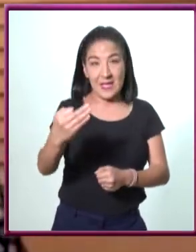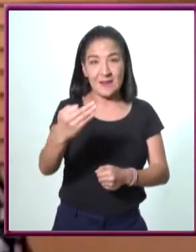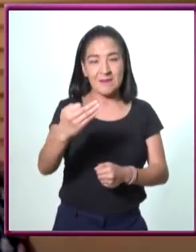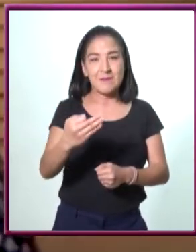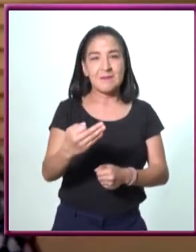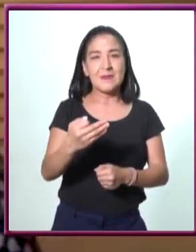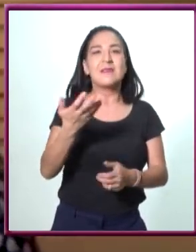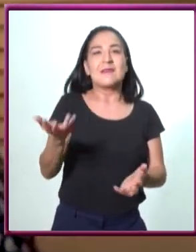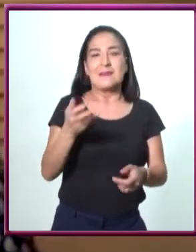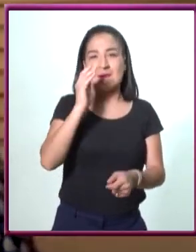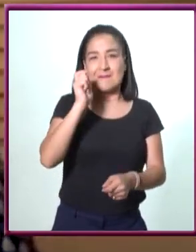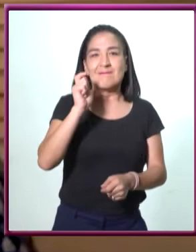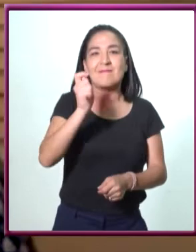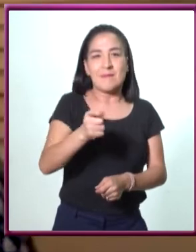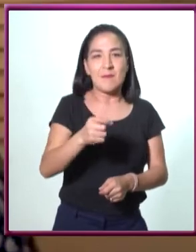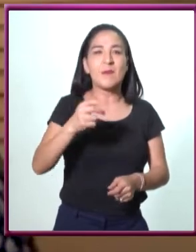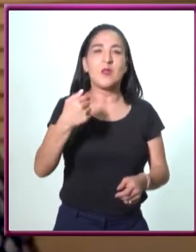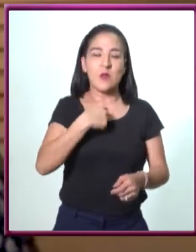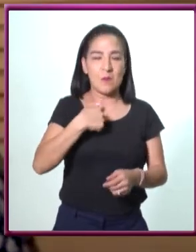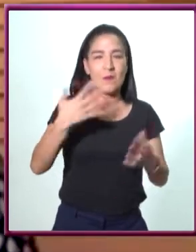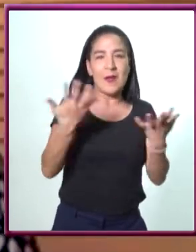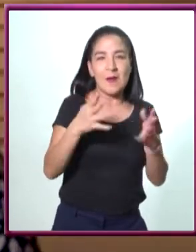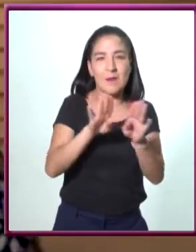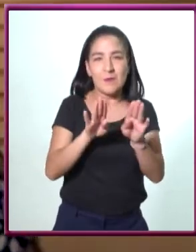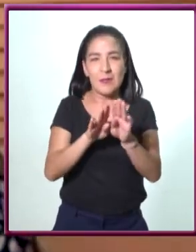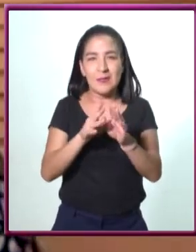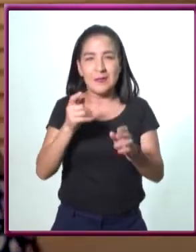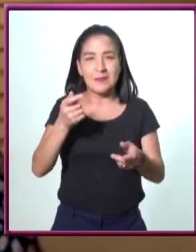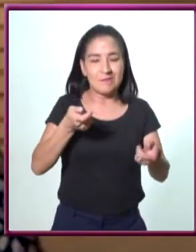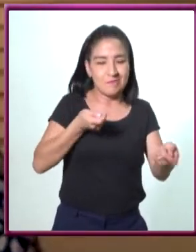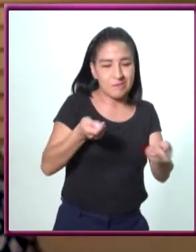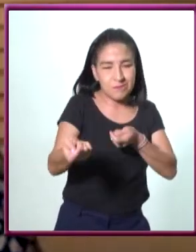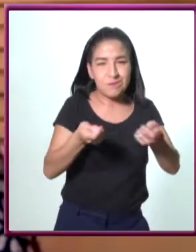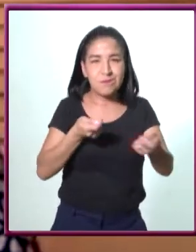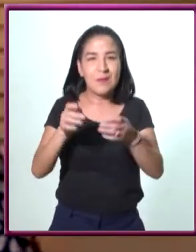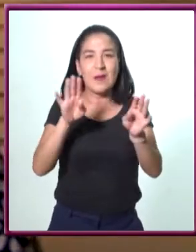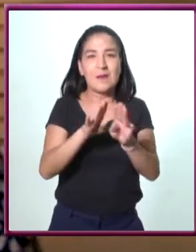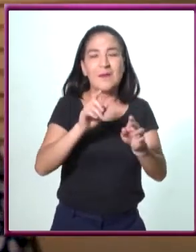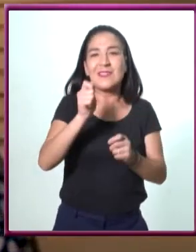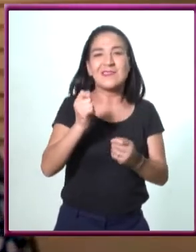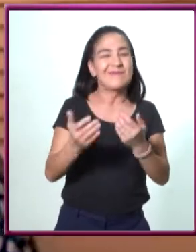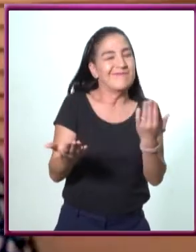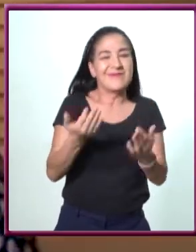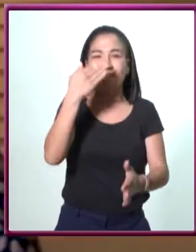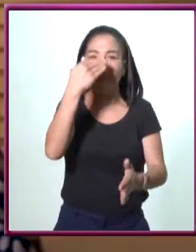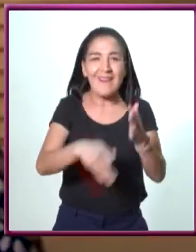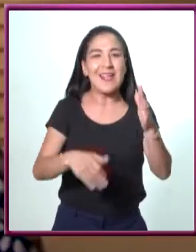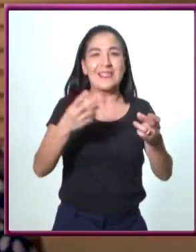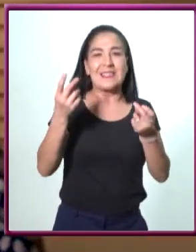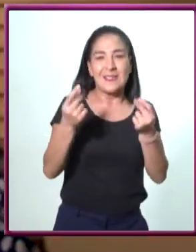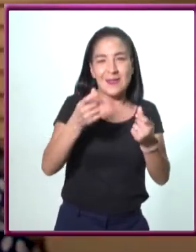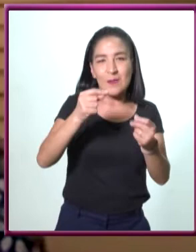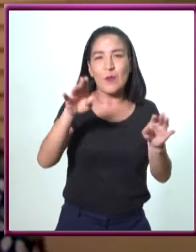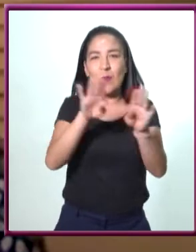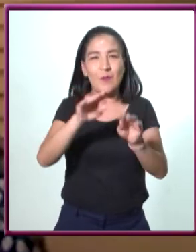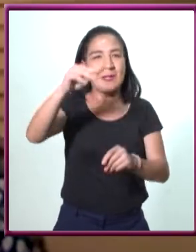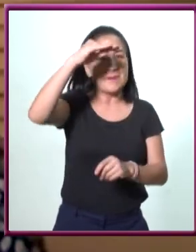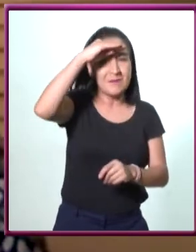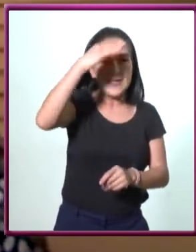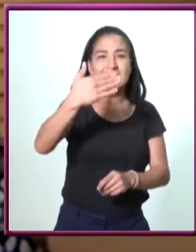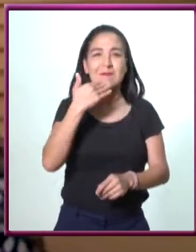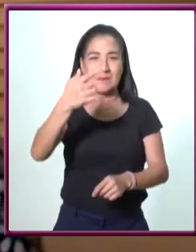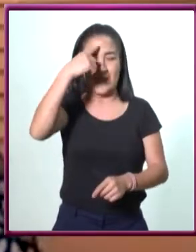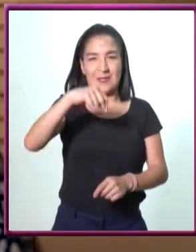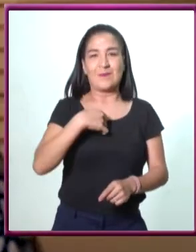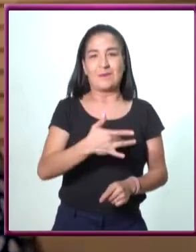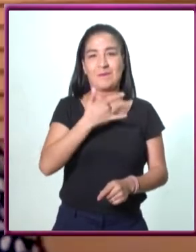tiempo es que yo desarrollo estrategias poco adaptativas, poco efectivas para generar